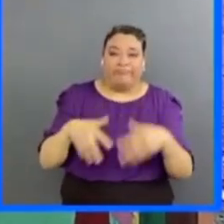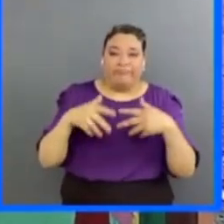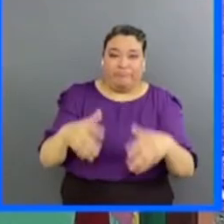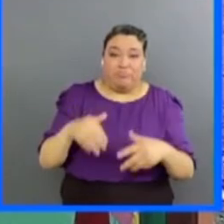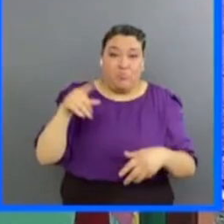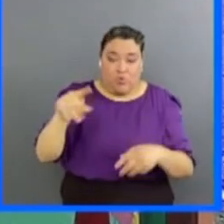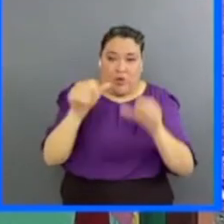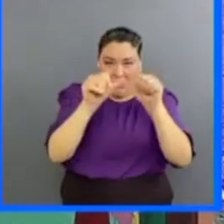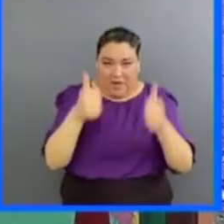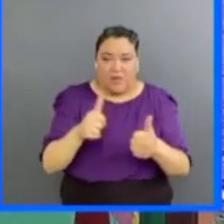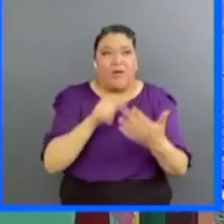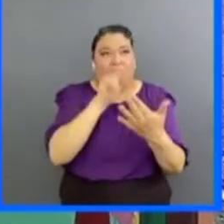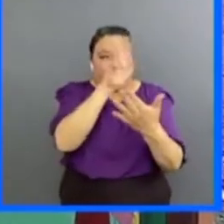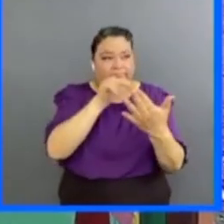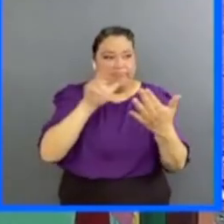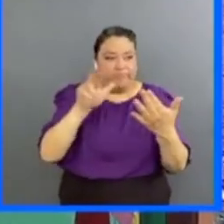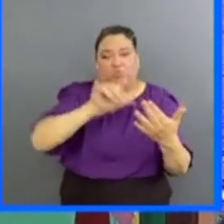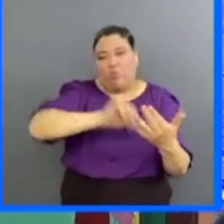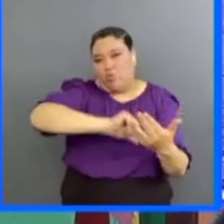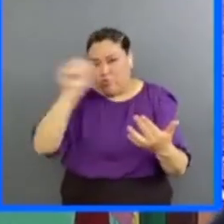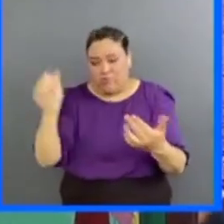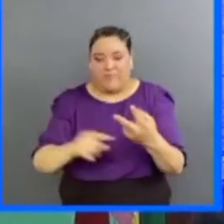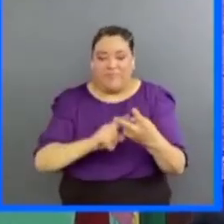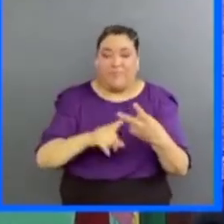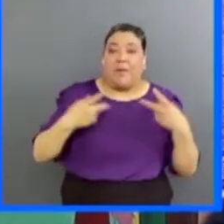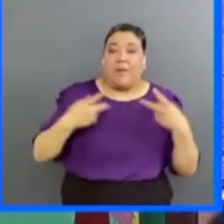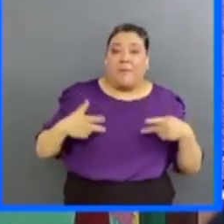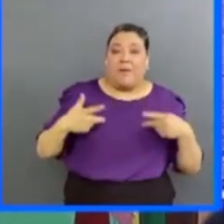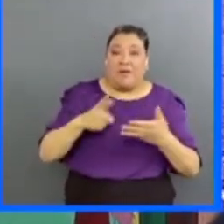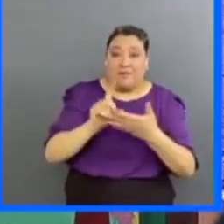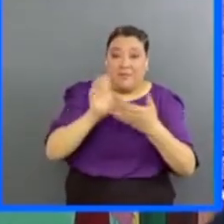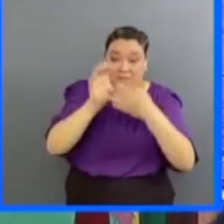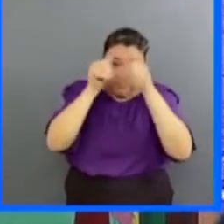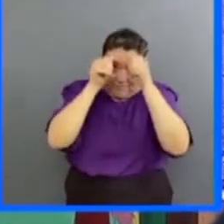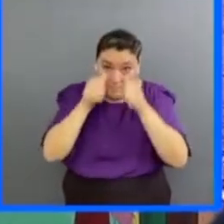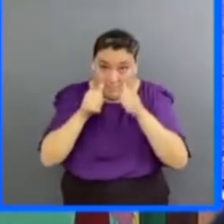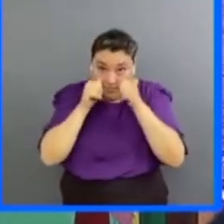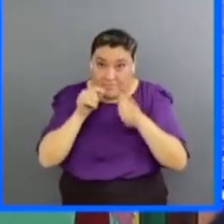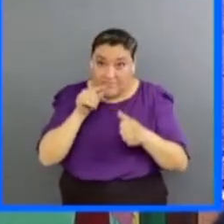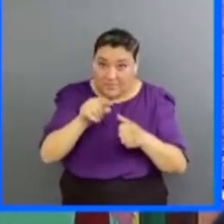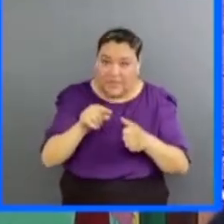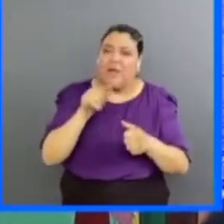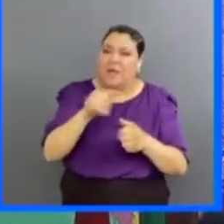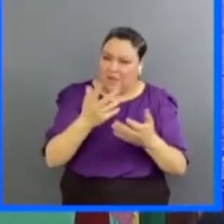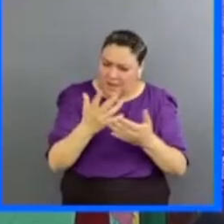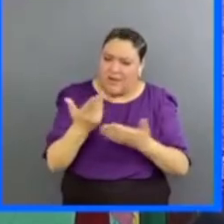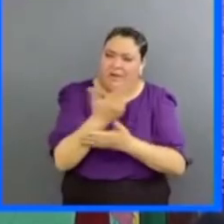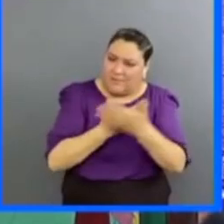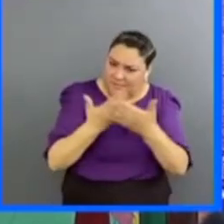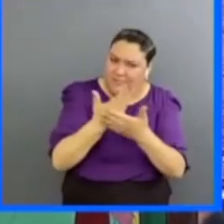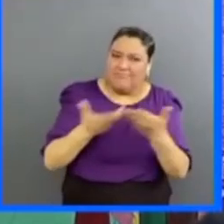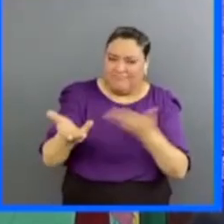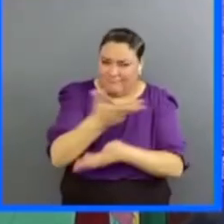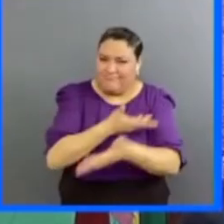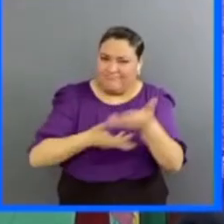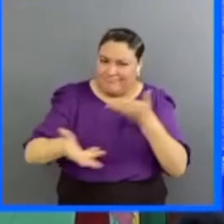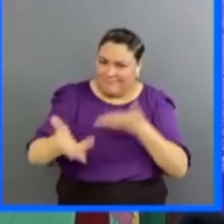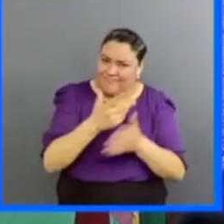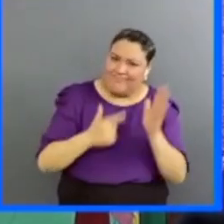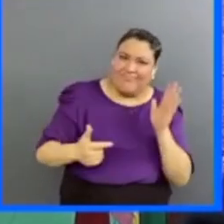tenemos a un artista con discapacidad visual, en donde también generamos esas colaboraciones y esa vinculación